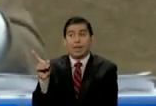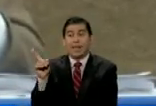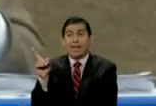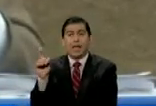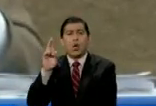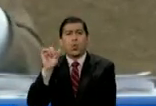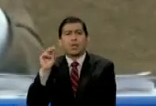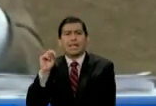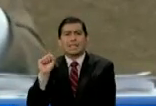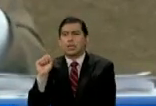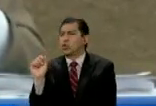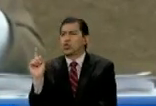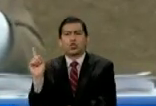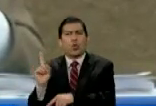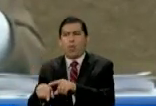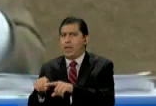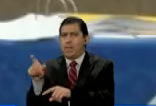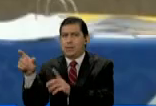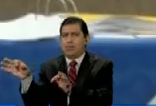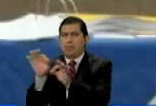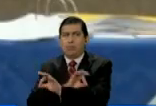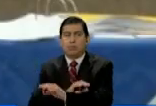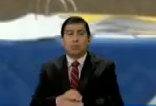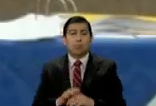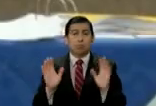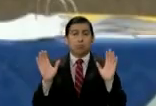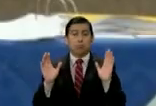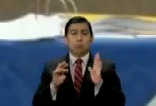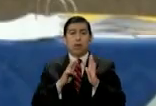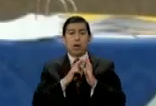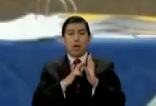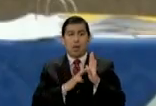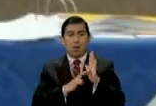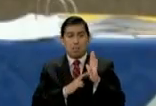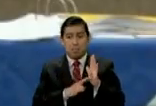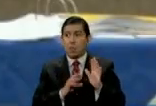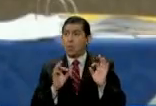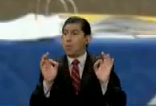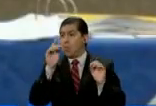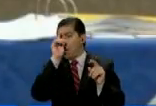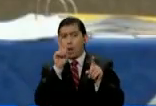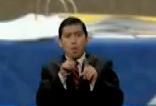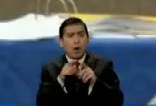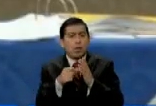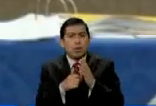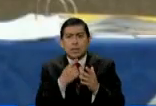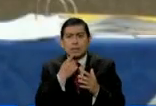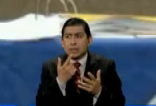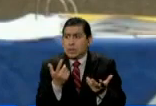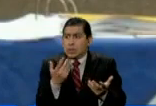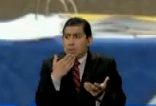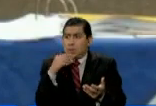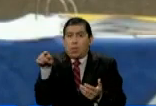por la Esperanza no puede reemplazar tal binomio. Ningún reglamento ni acuerdo de alianza puede eximir a